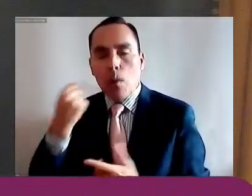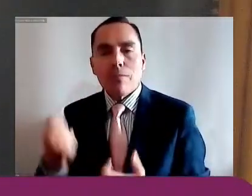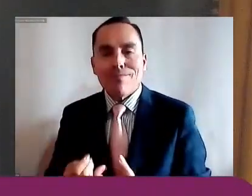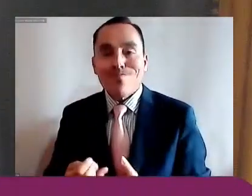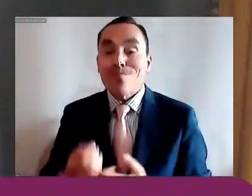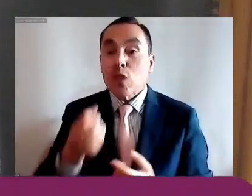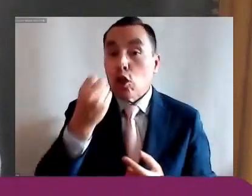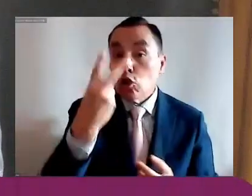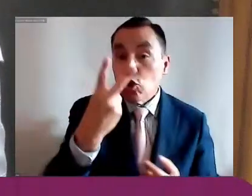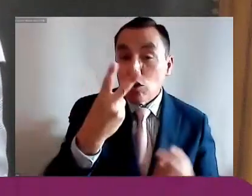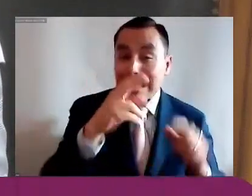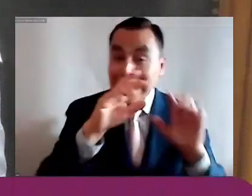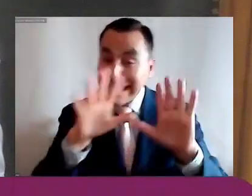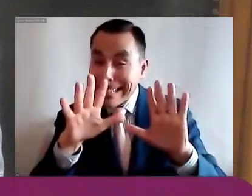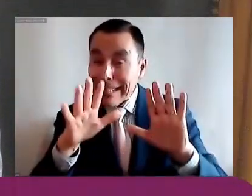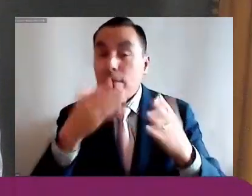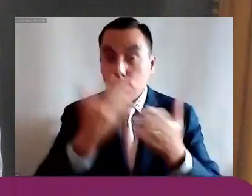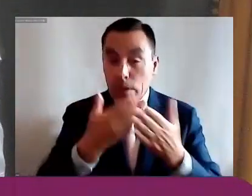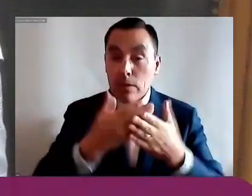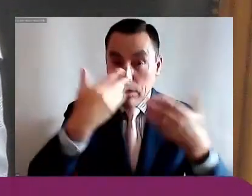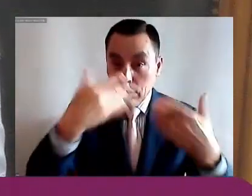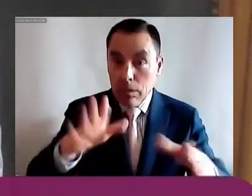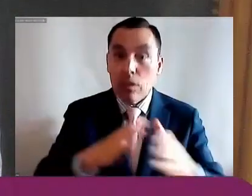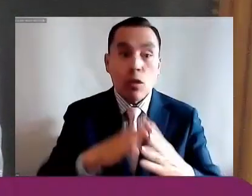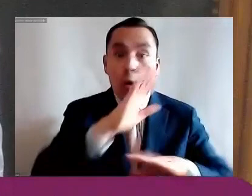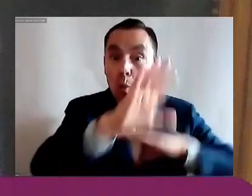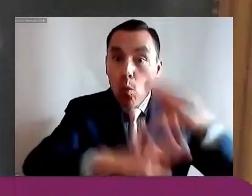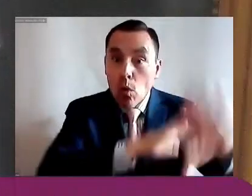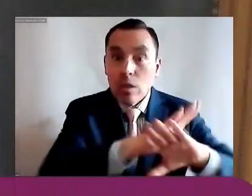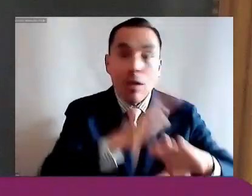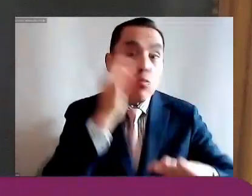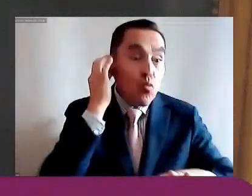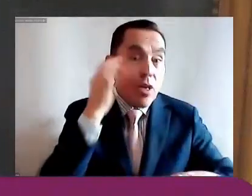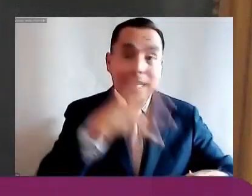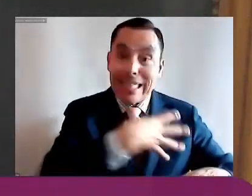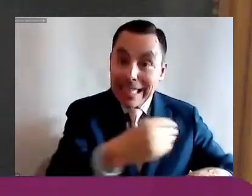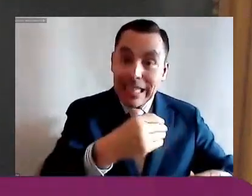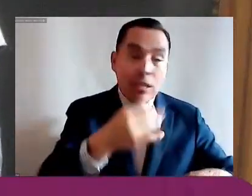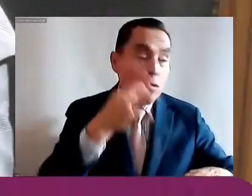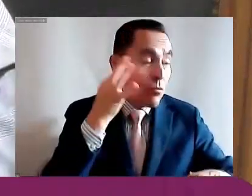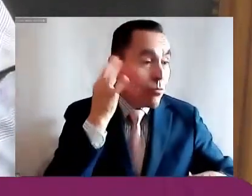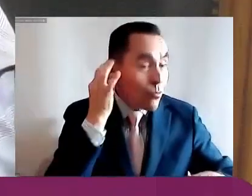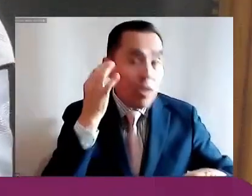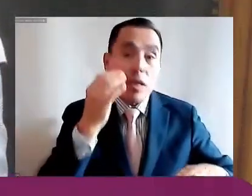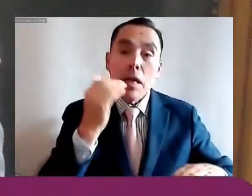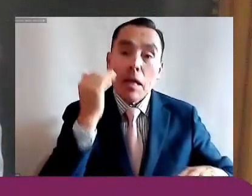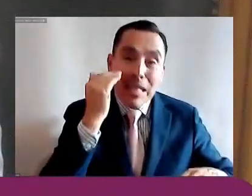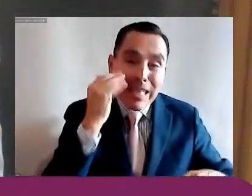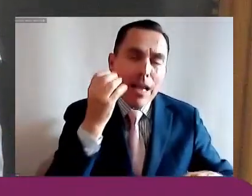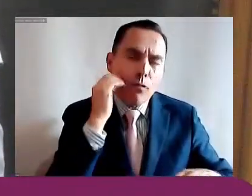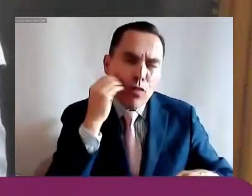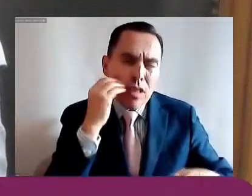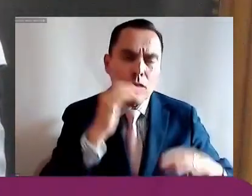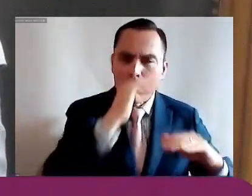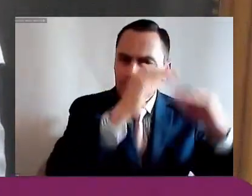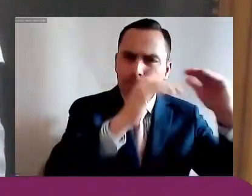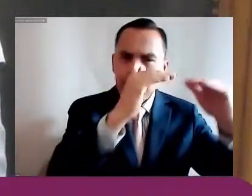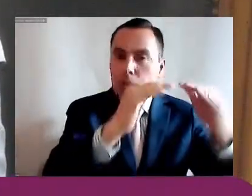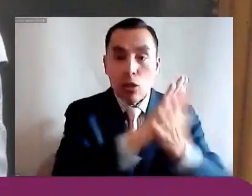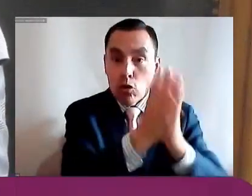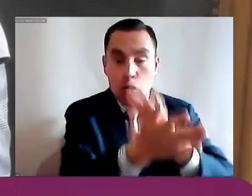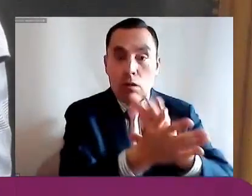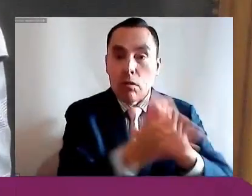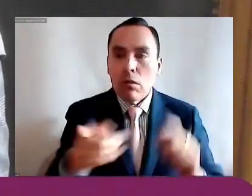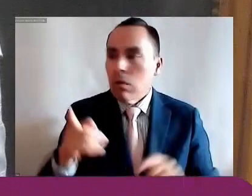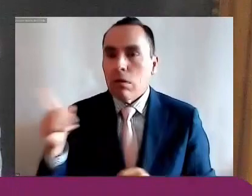de tiempo diario a la prestación de cuidados, a los hijos, a las hijas, a las personas mayores, a las personas enfermas. Y entre 1 y 4